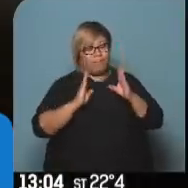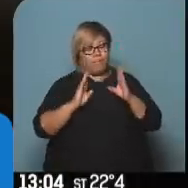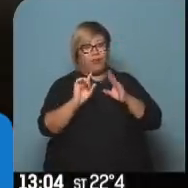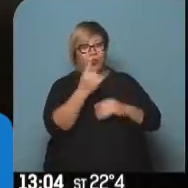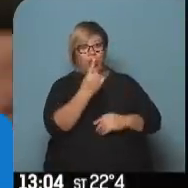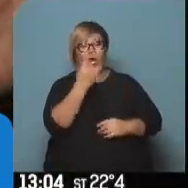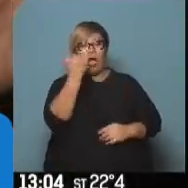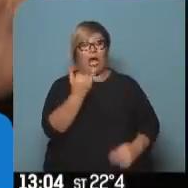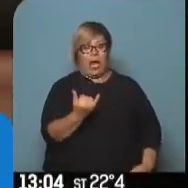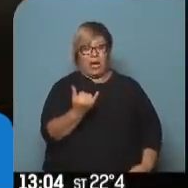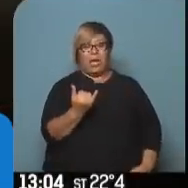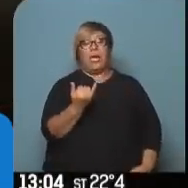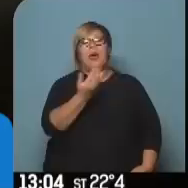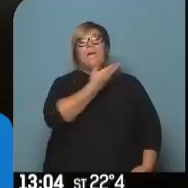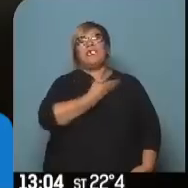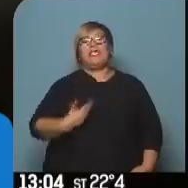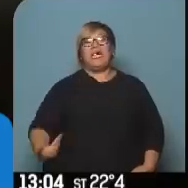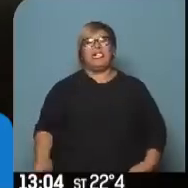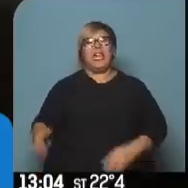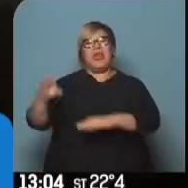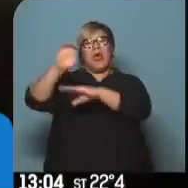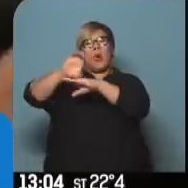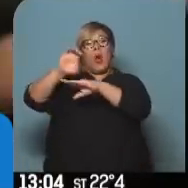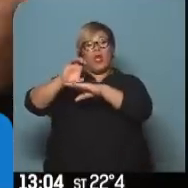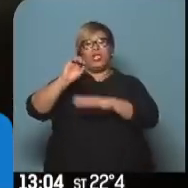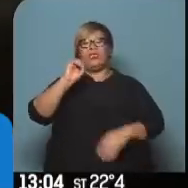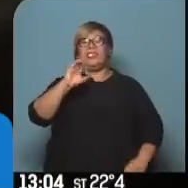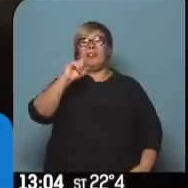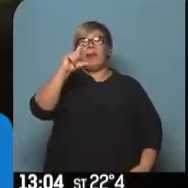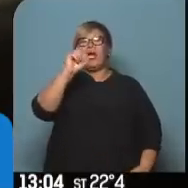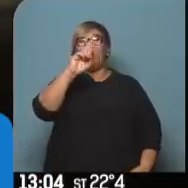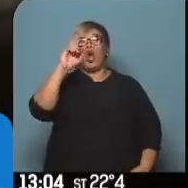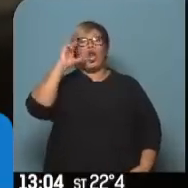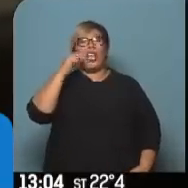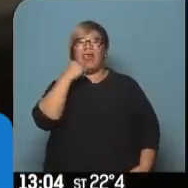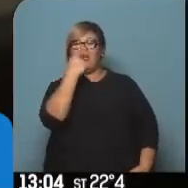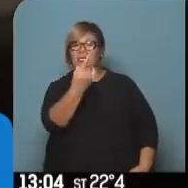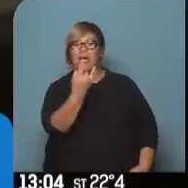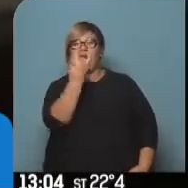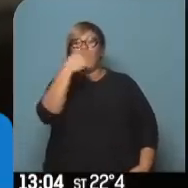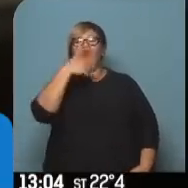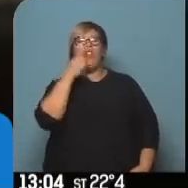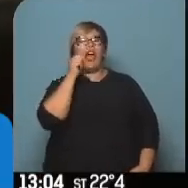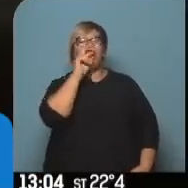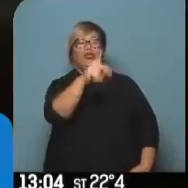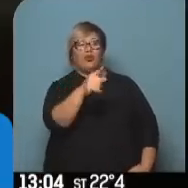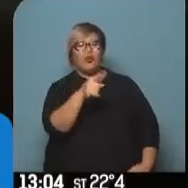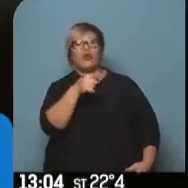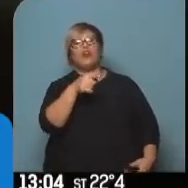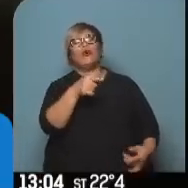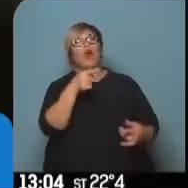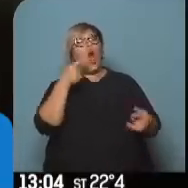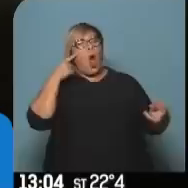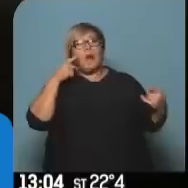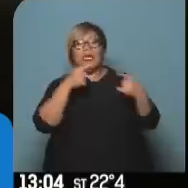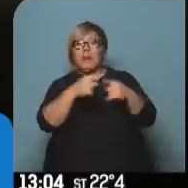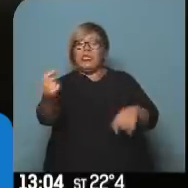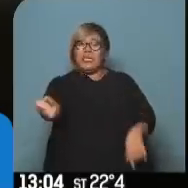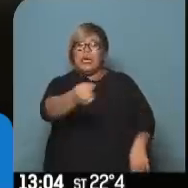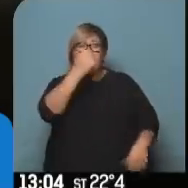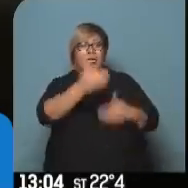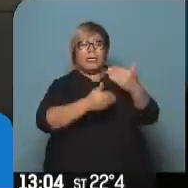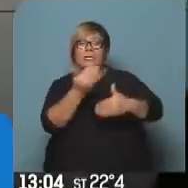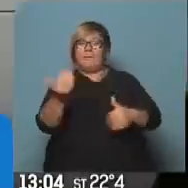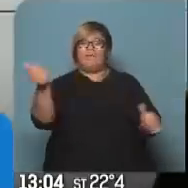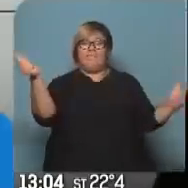Rafael Correa, sostuvo que fueron las mismas reglas de la UNASUR las que no permitieron avanzar en objetivos importantes, como la creación